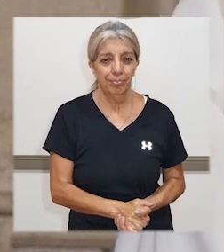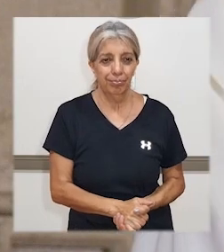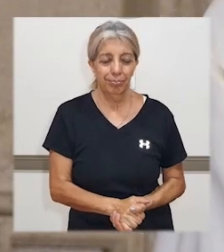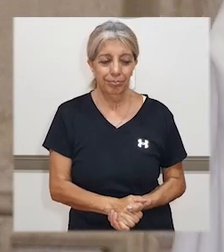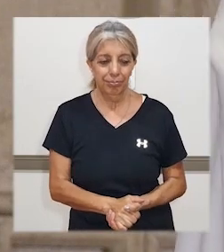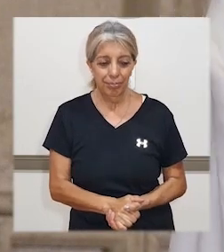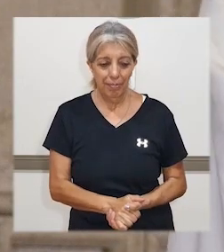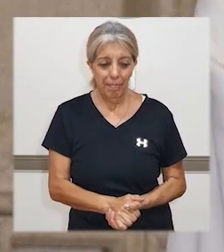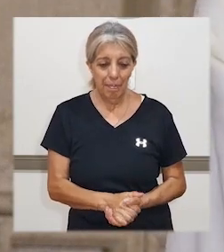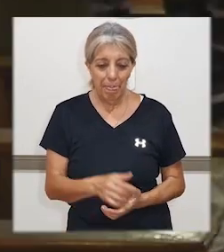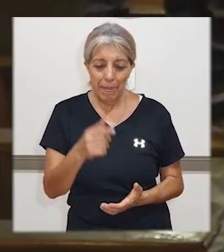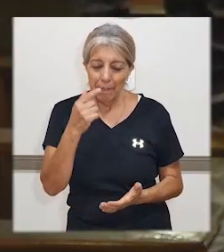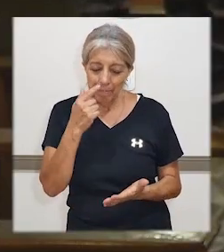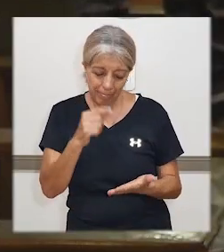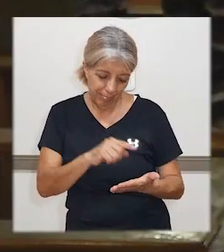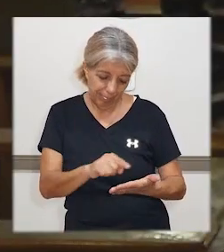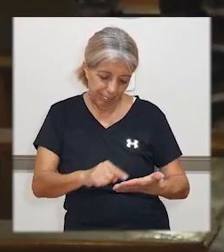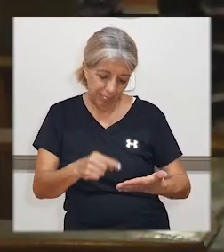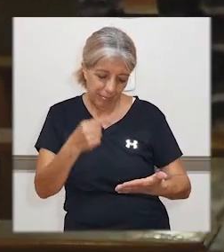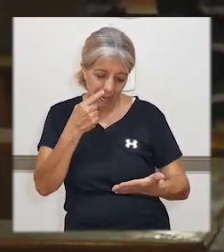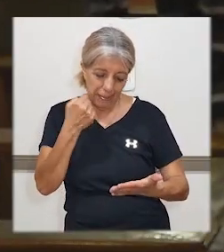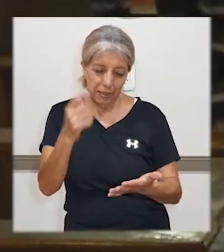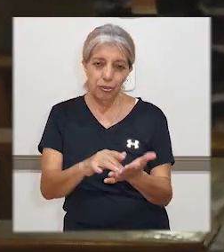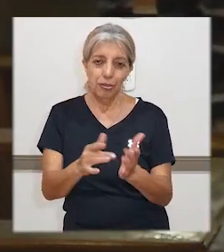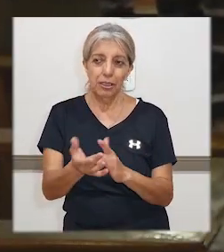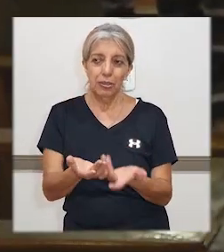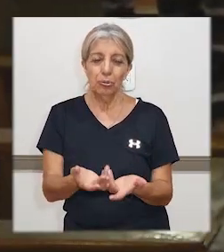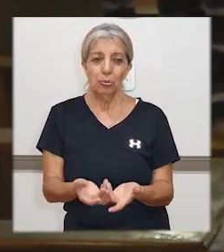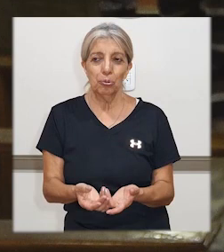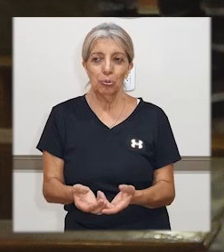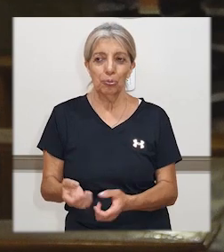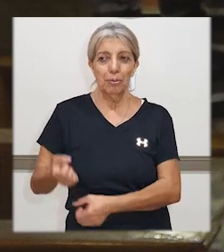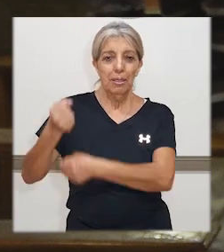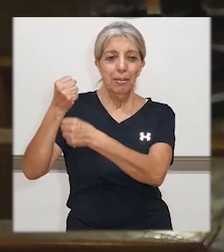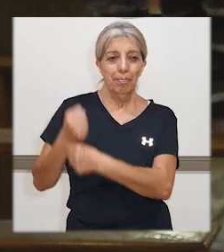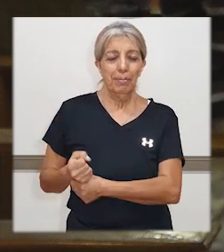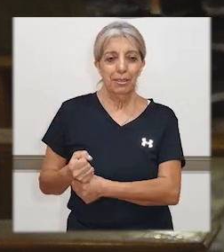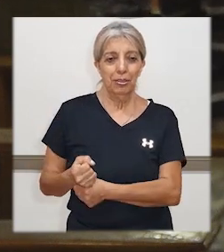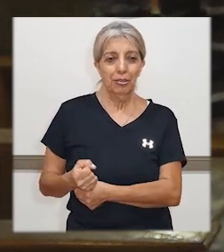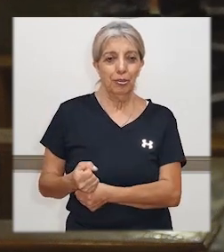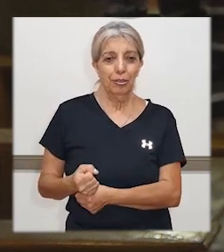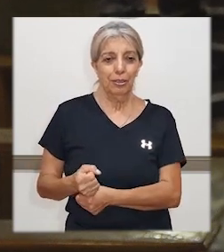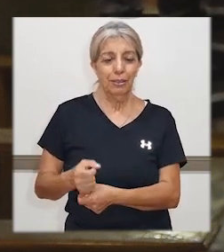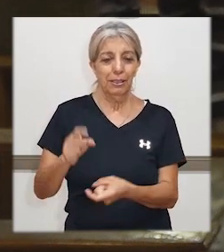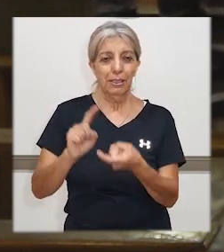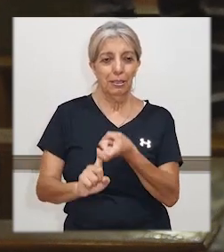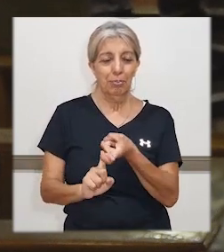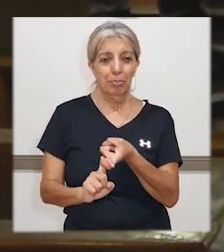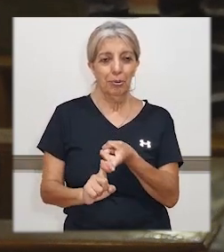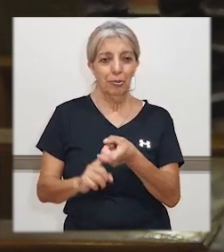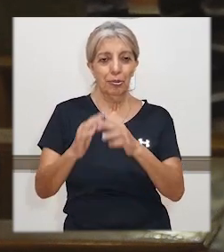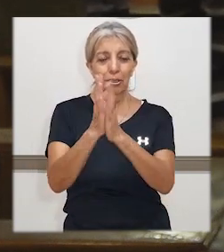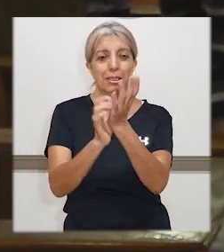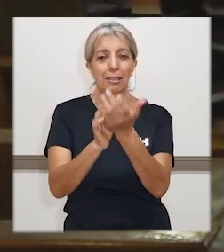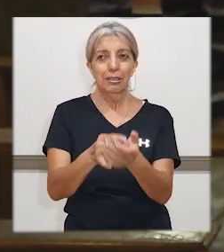Rezamos juntos. Señor Jesús, Pastor y Esposo de la Iglesia, bendito